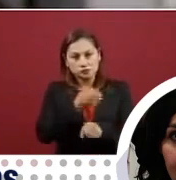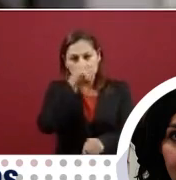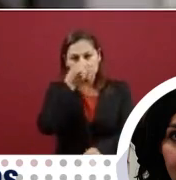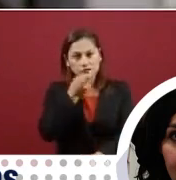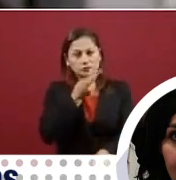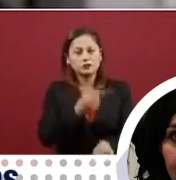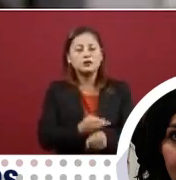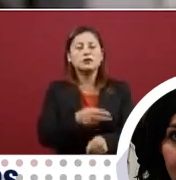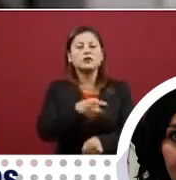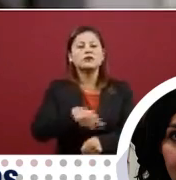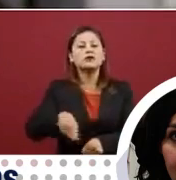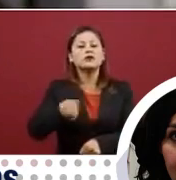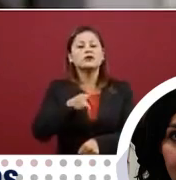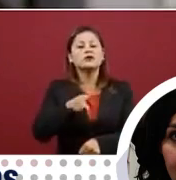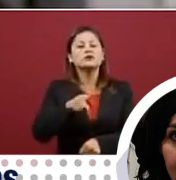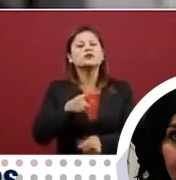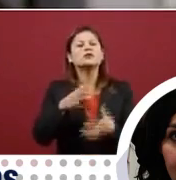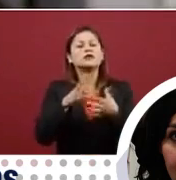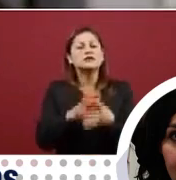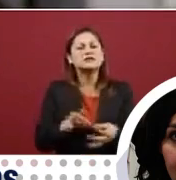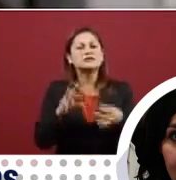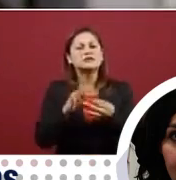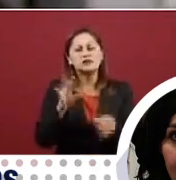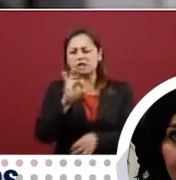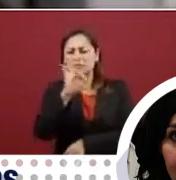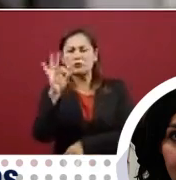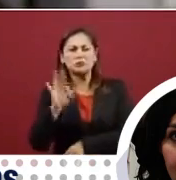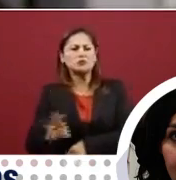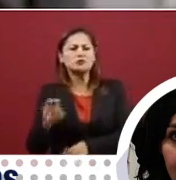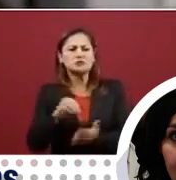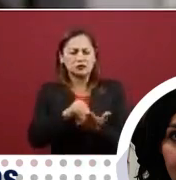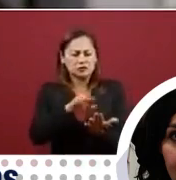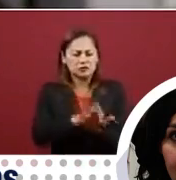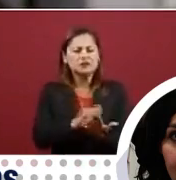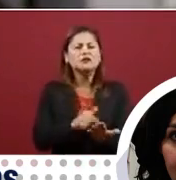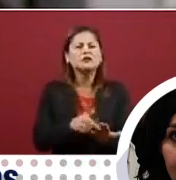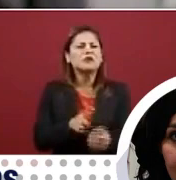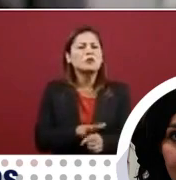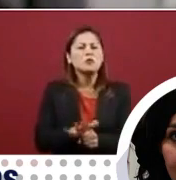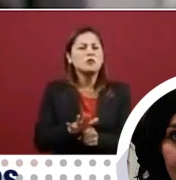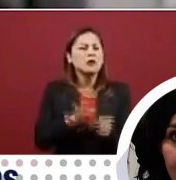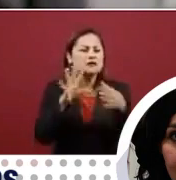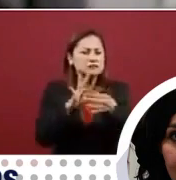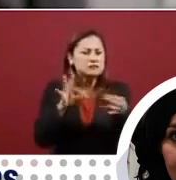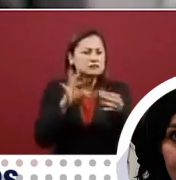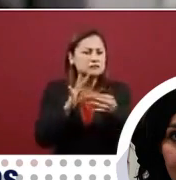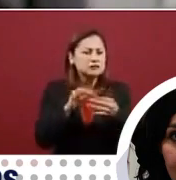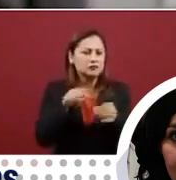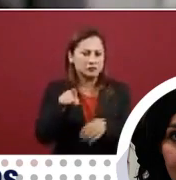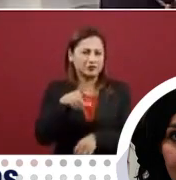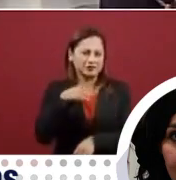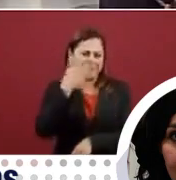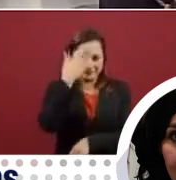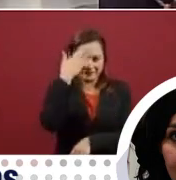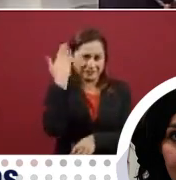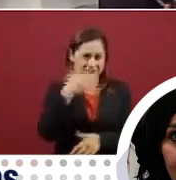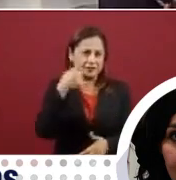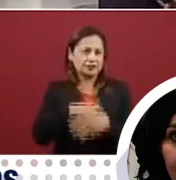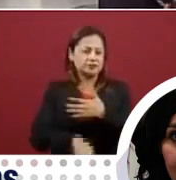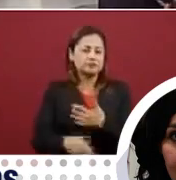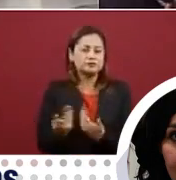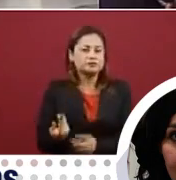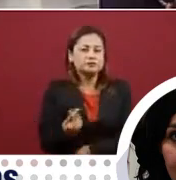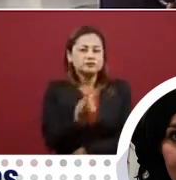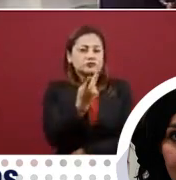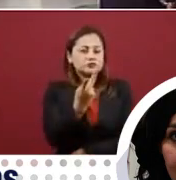pero a lo que voy es, ¿realmente el Estado ves intenciones de que vaya a haber deslinde de responsabilidades para quien